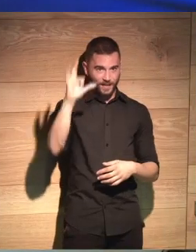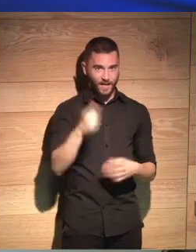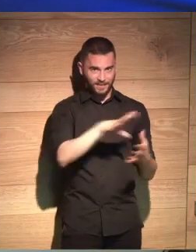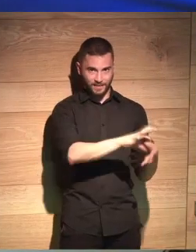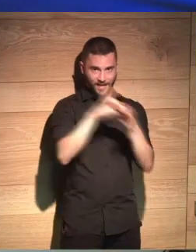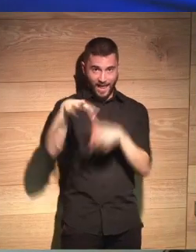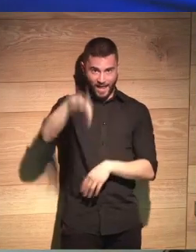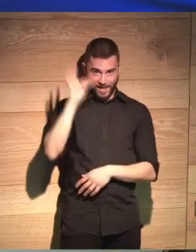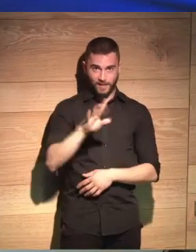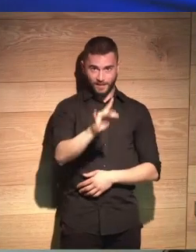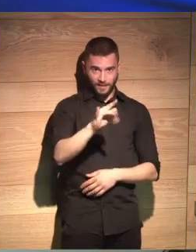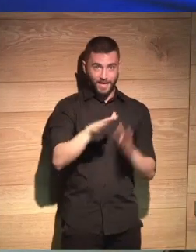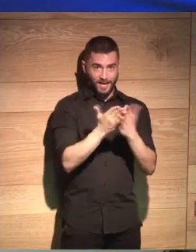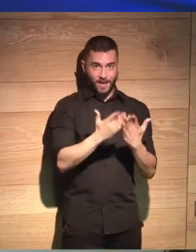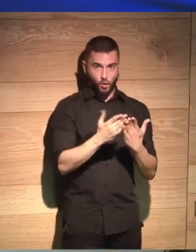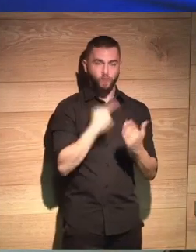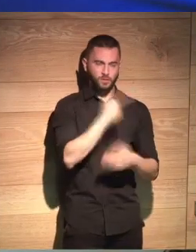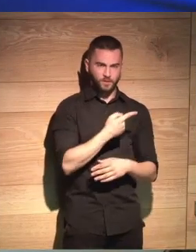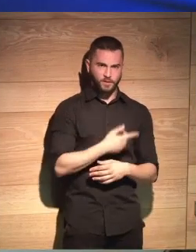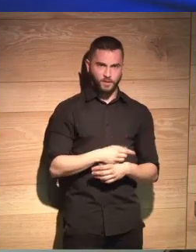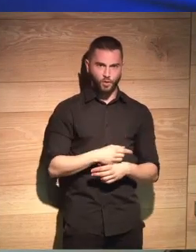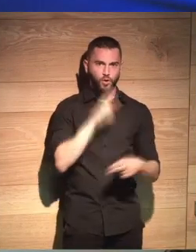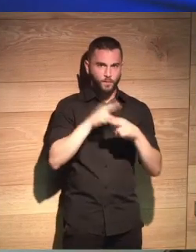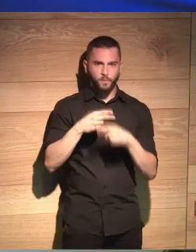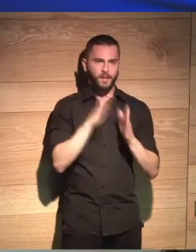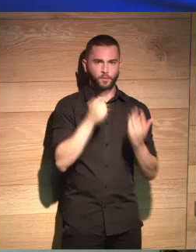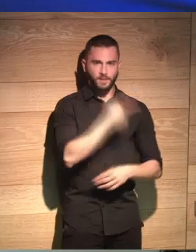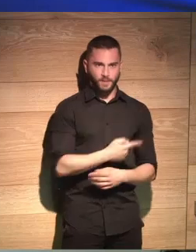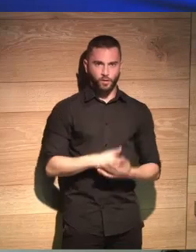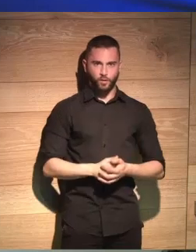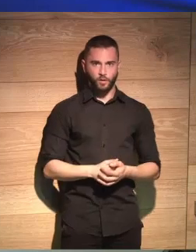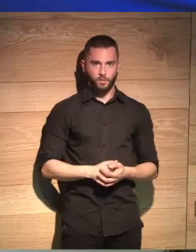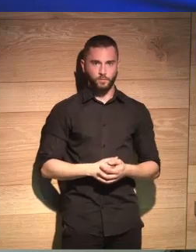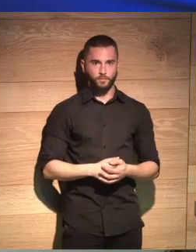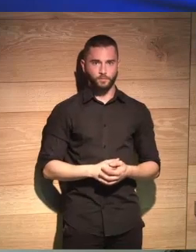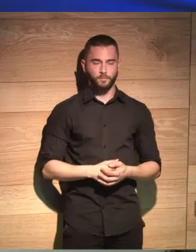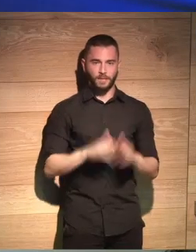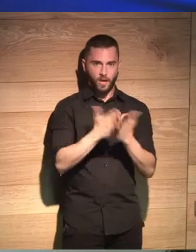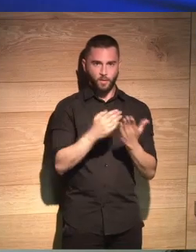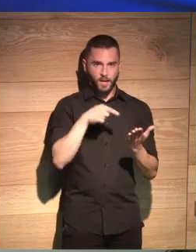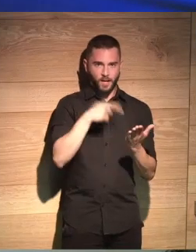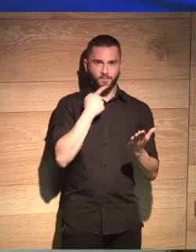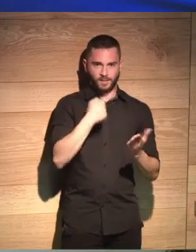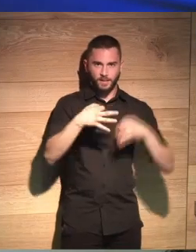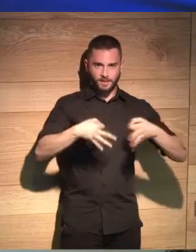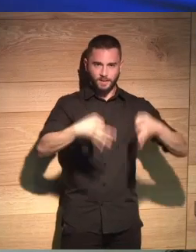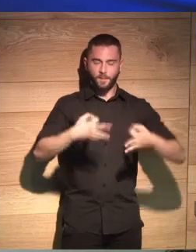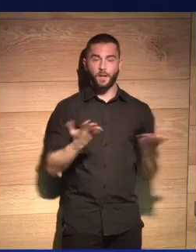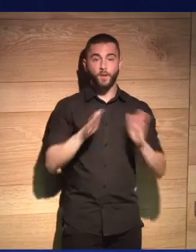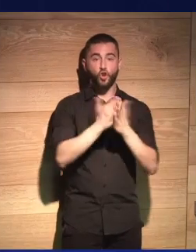los libros, que es el archivo del cual abreva la novela está expuesto siempre. Pero bueno, en esta novela